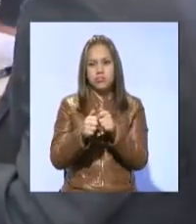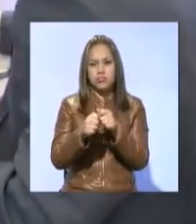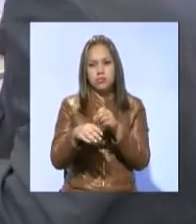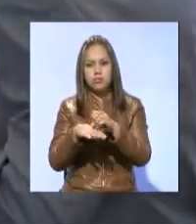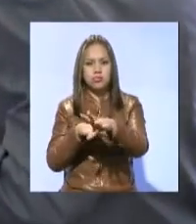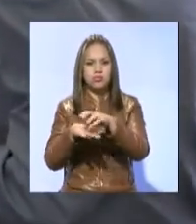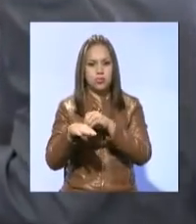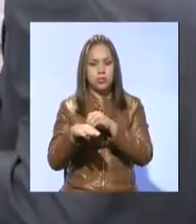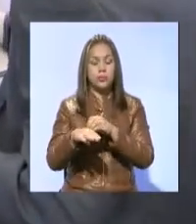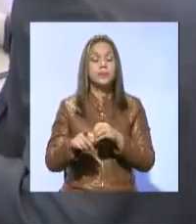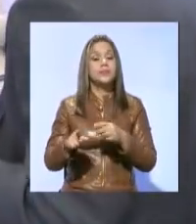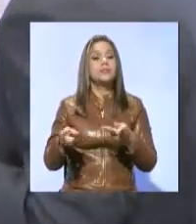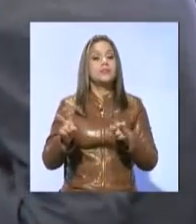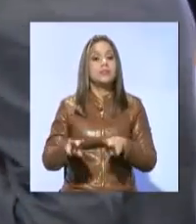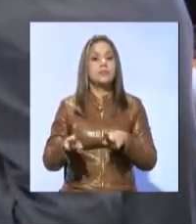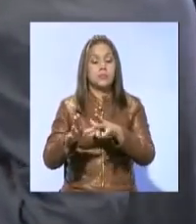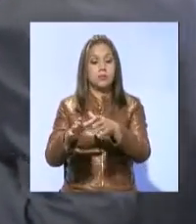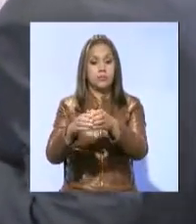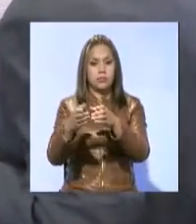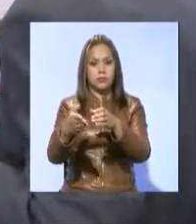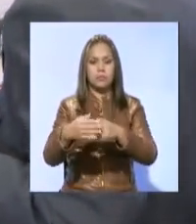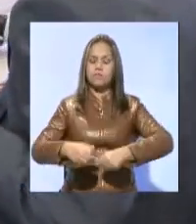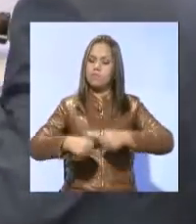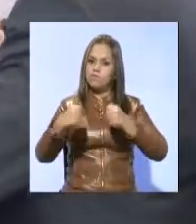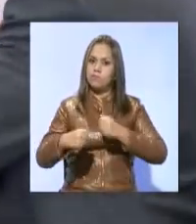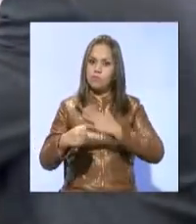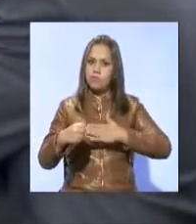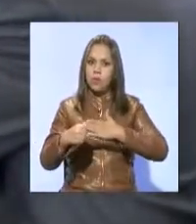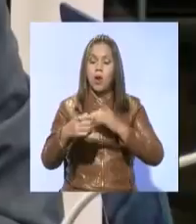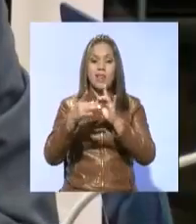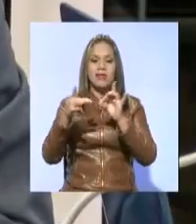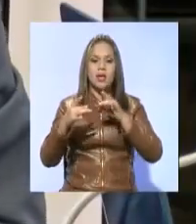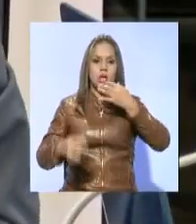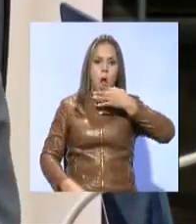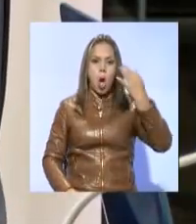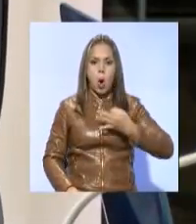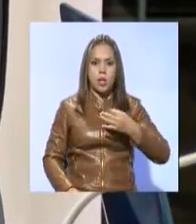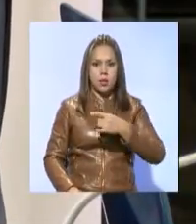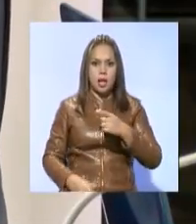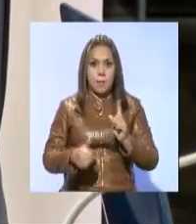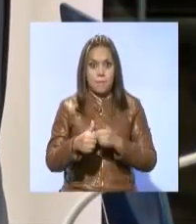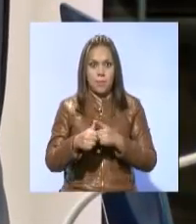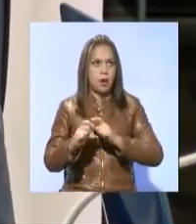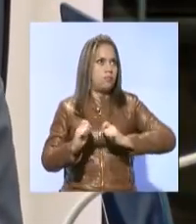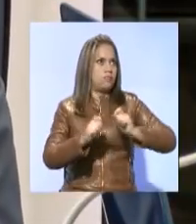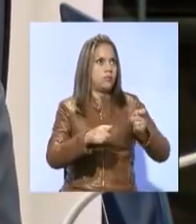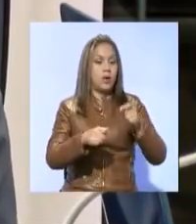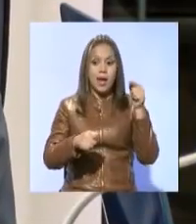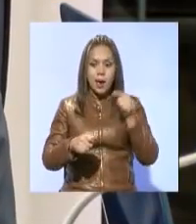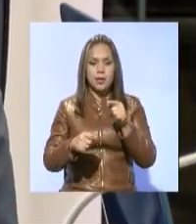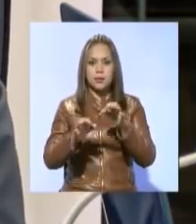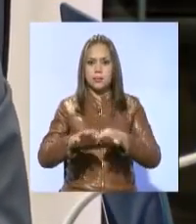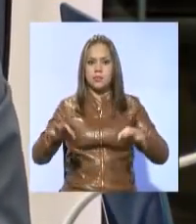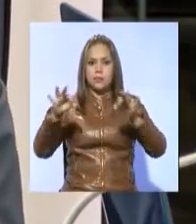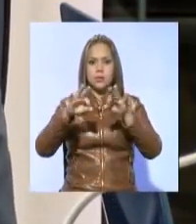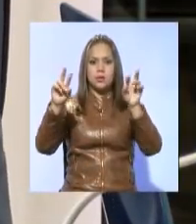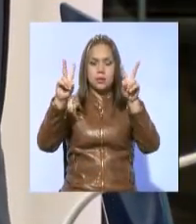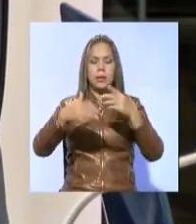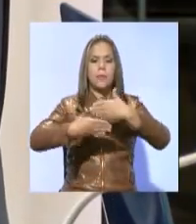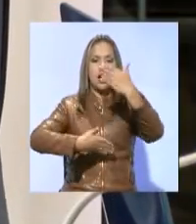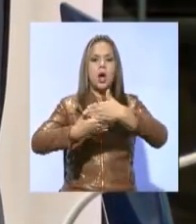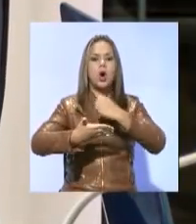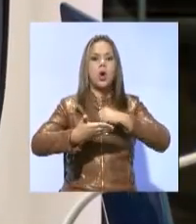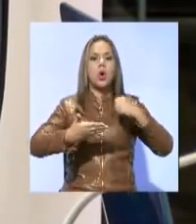la mesa legislativa recomienda ratificarse en el texto original en lo referente a la proporcionalidad de la fijación de multas en materia de